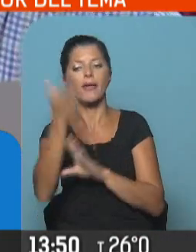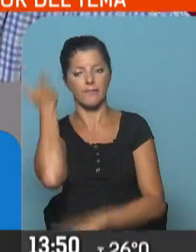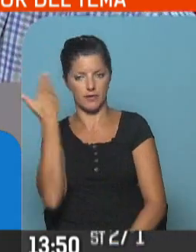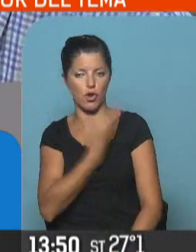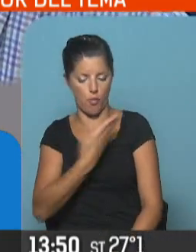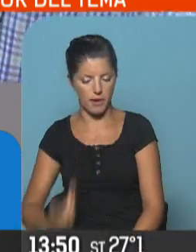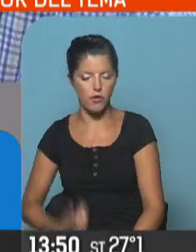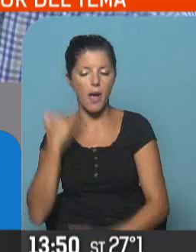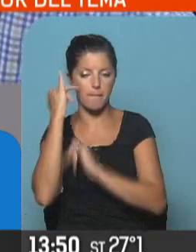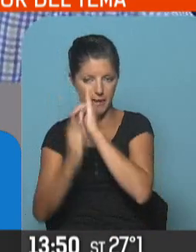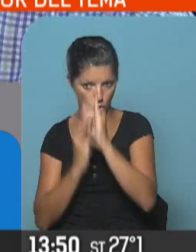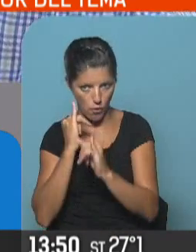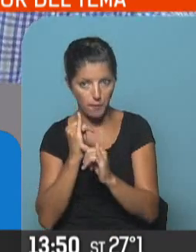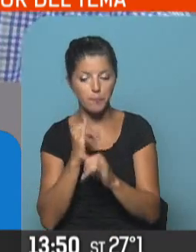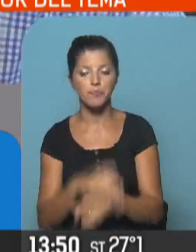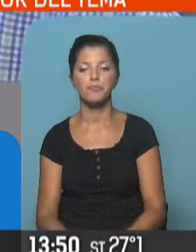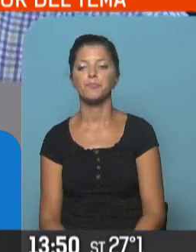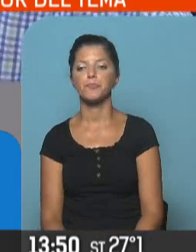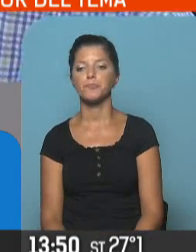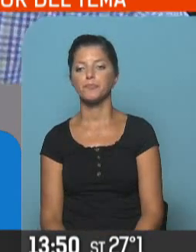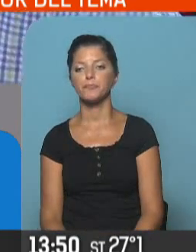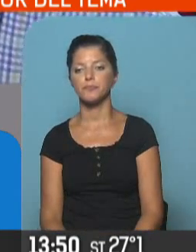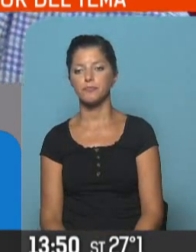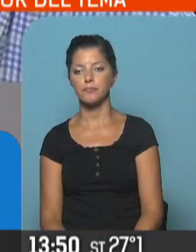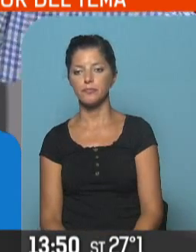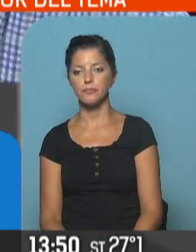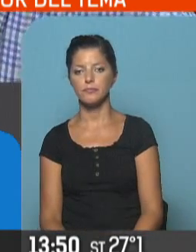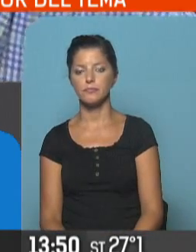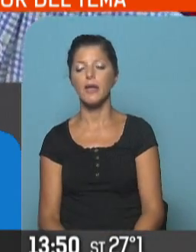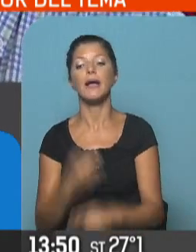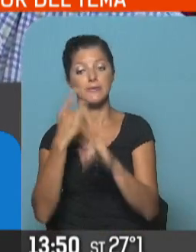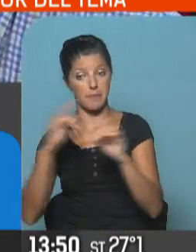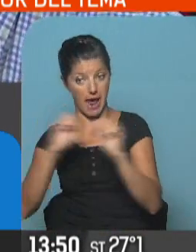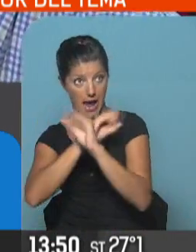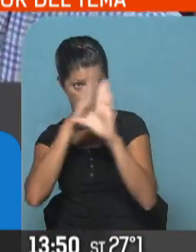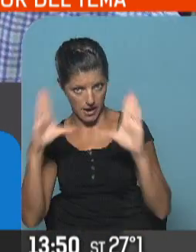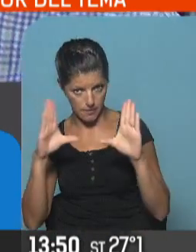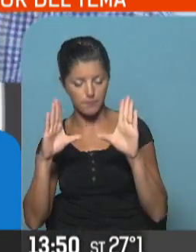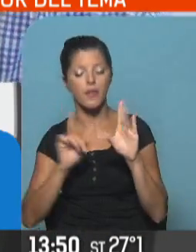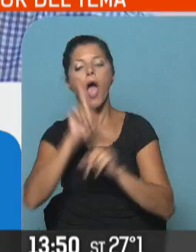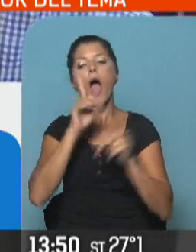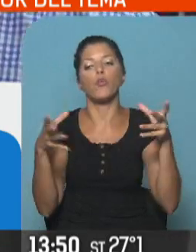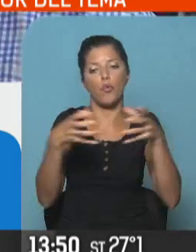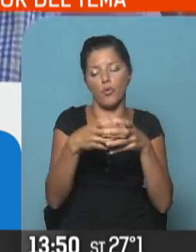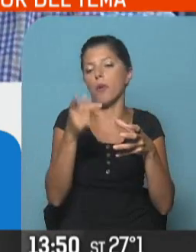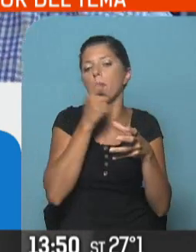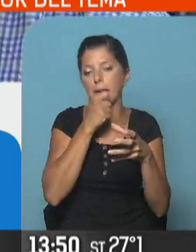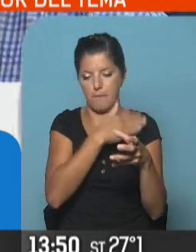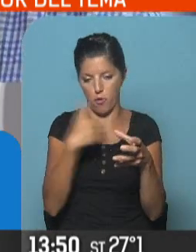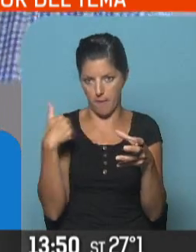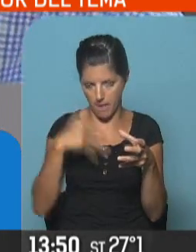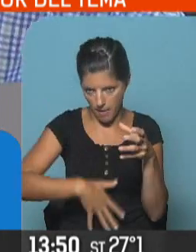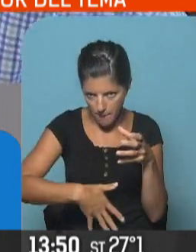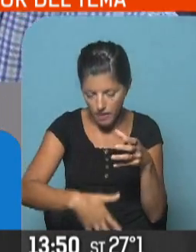en una nota diplomática, en la que nos aclaran que, salvo ciertos grupos como madres embarazadas y